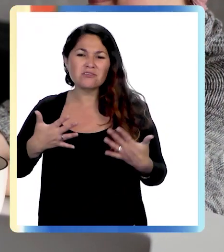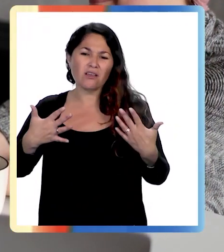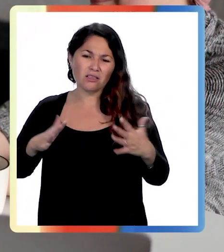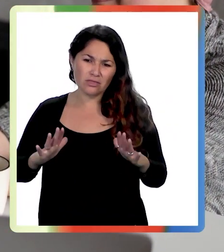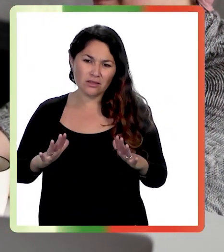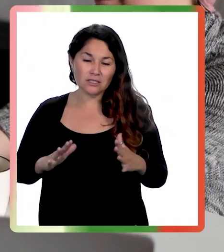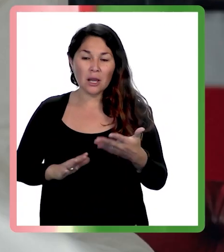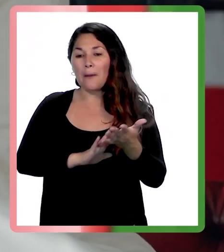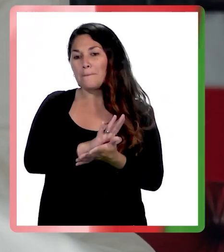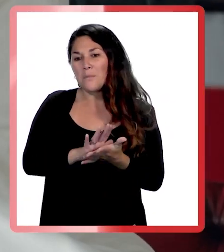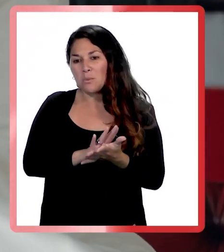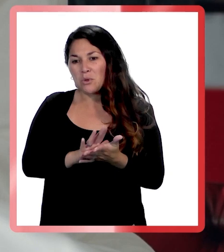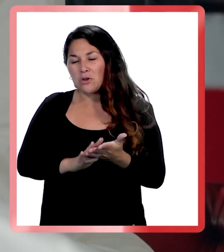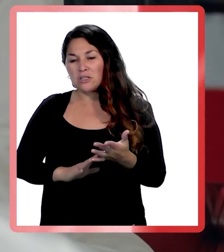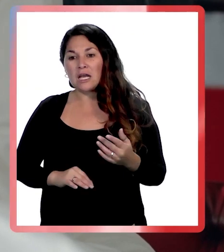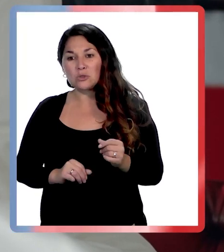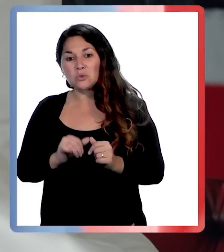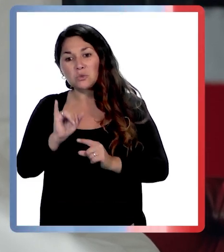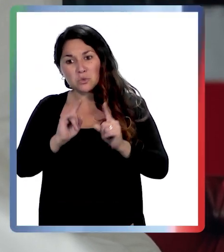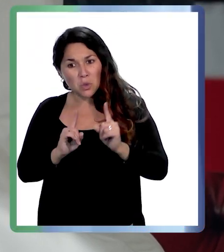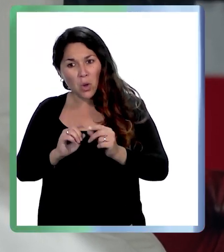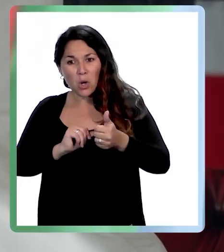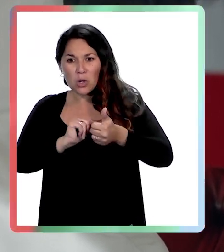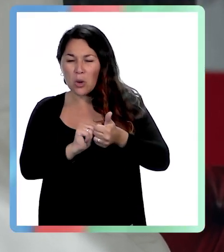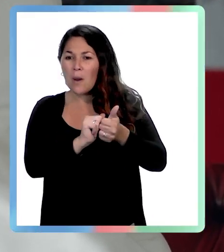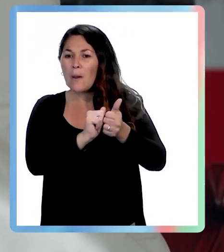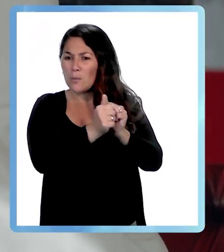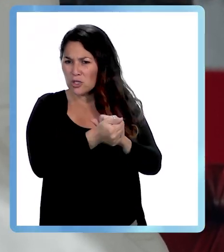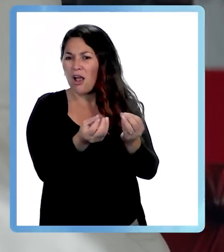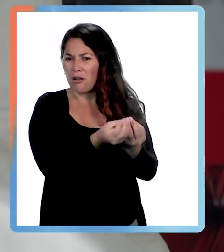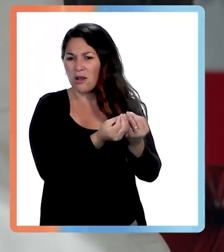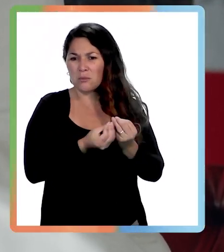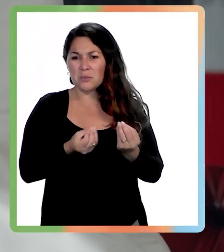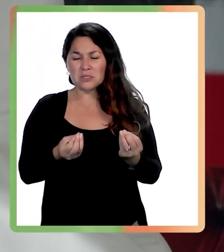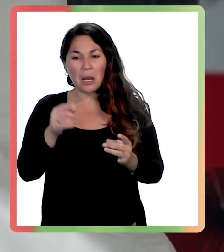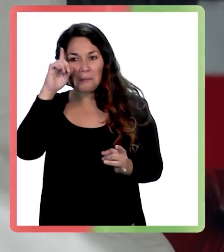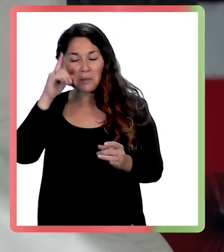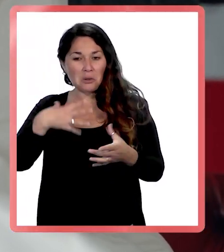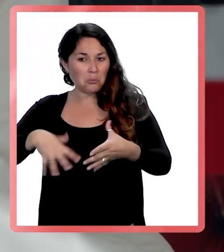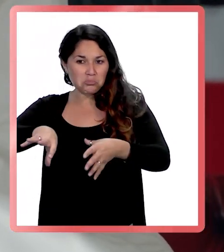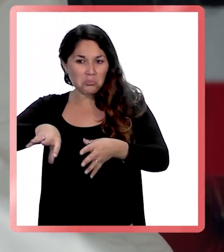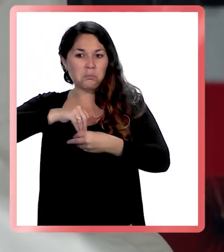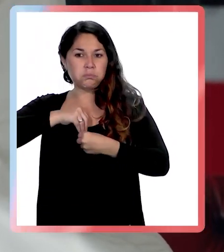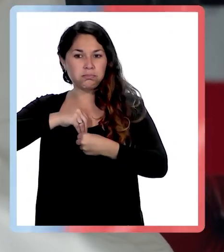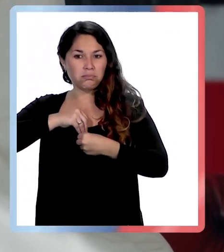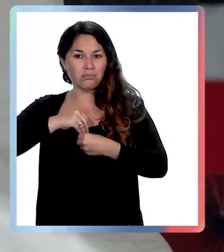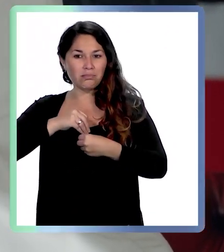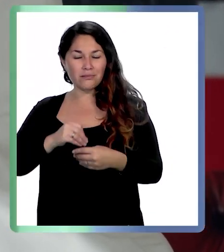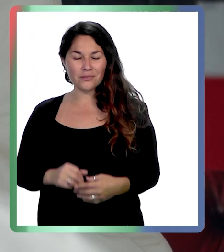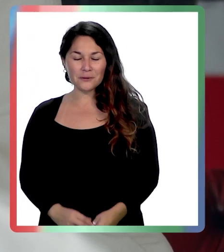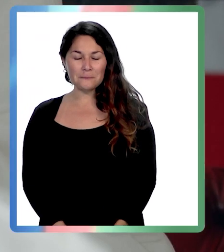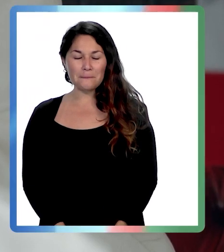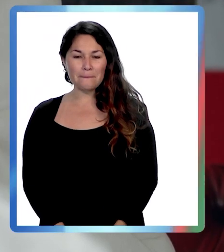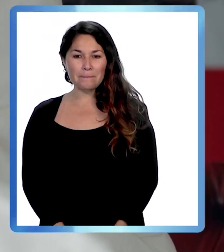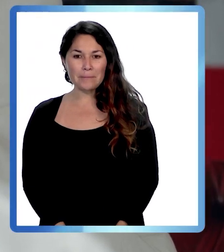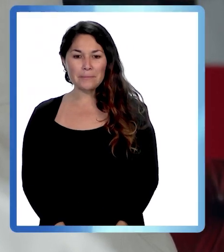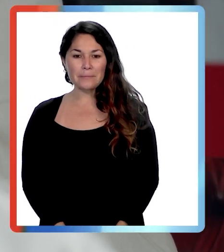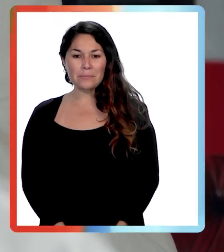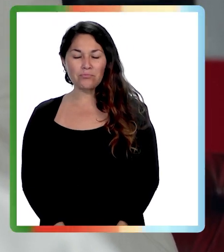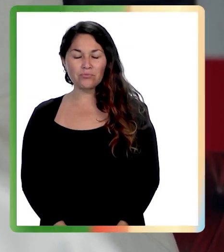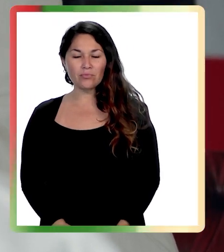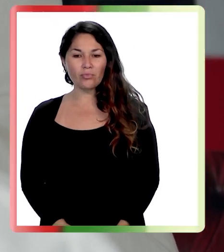que lamentablemente muchos de ellos son modificables, pero que no son incorporados en la población a la